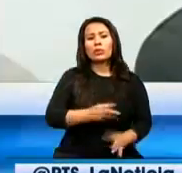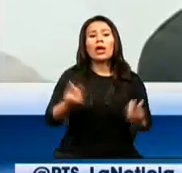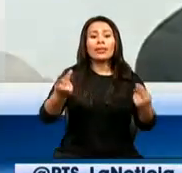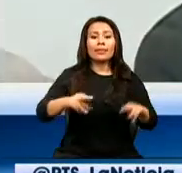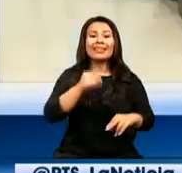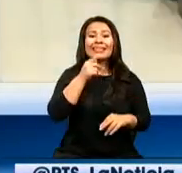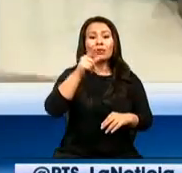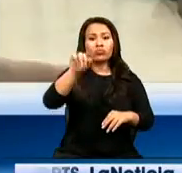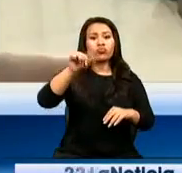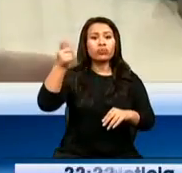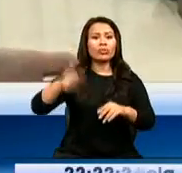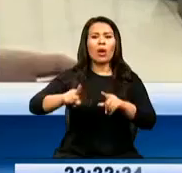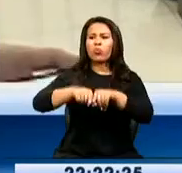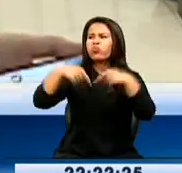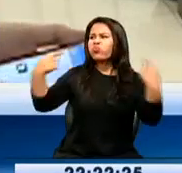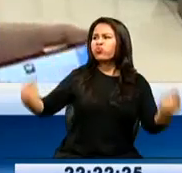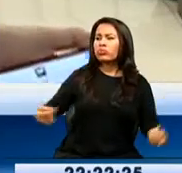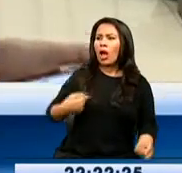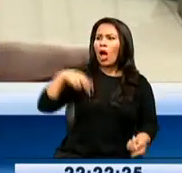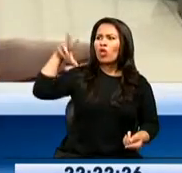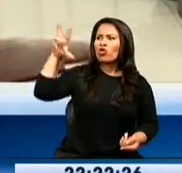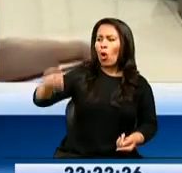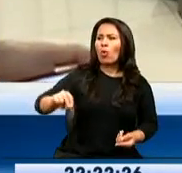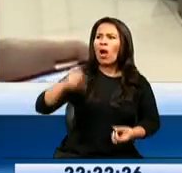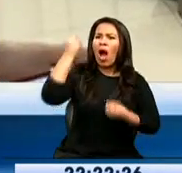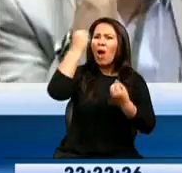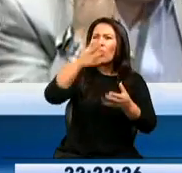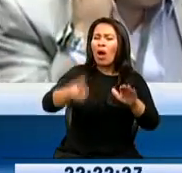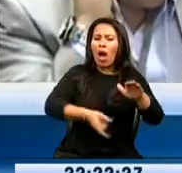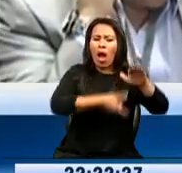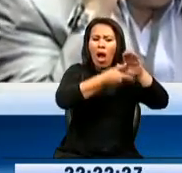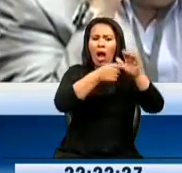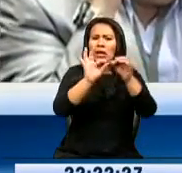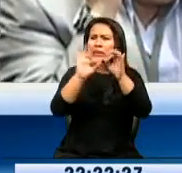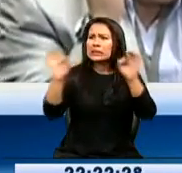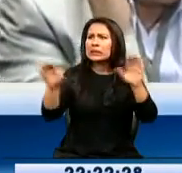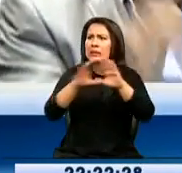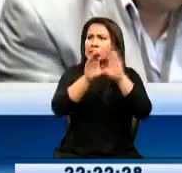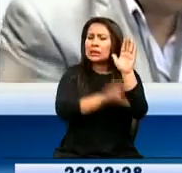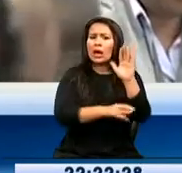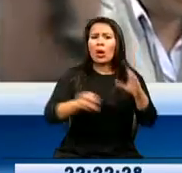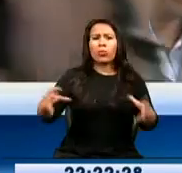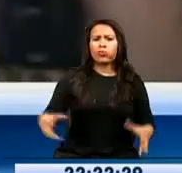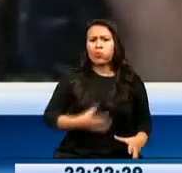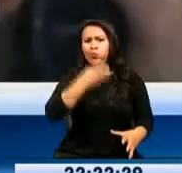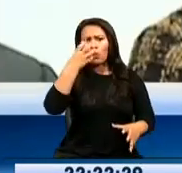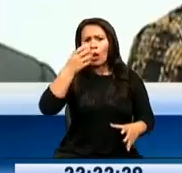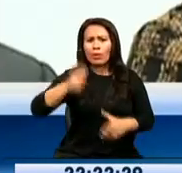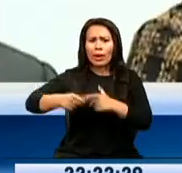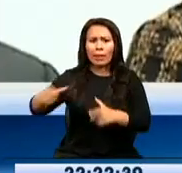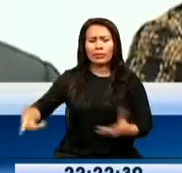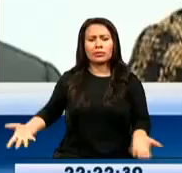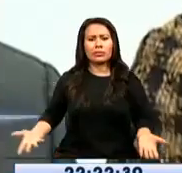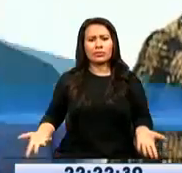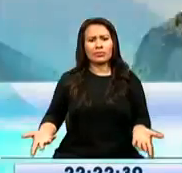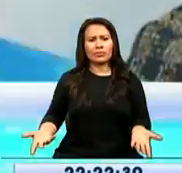por la oposición, pues dicen que solo el anunciar un nuevo paquete de enmiendas enciende nuevamente el malestar ciudadano.